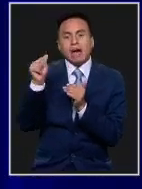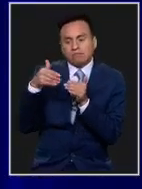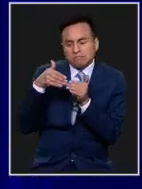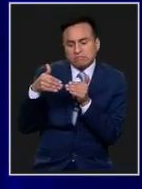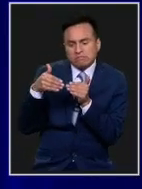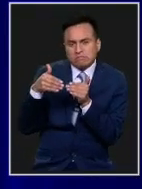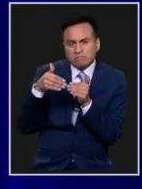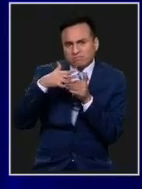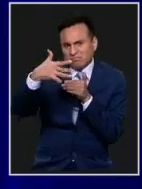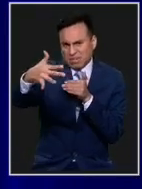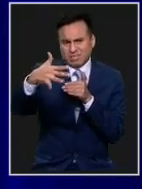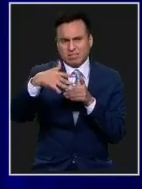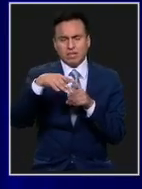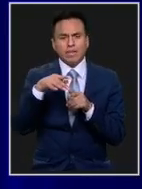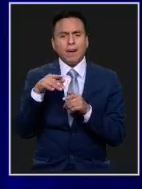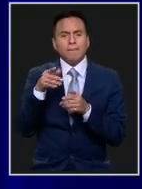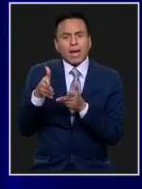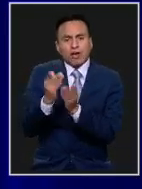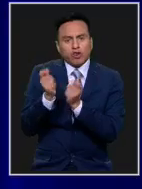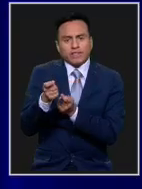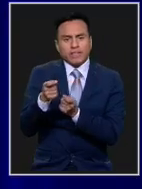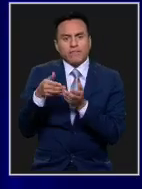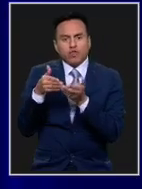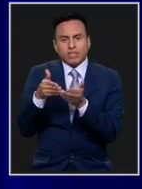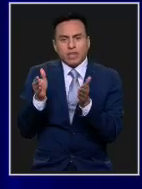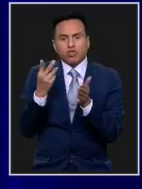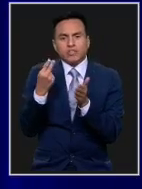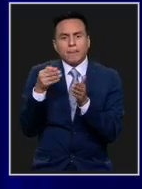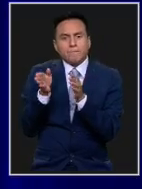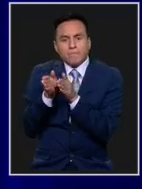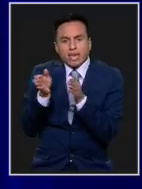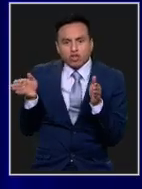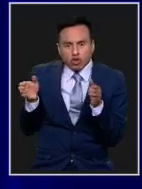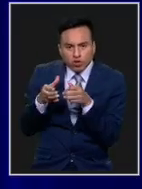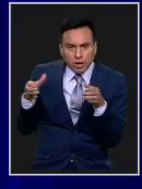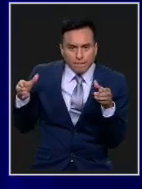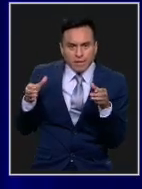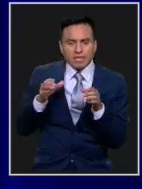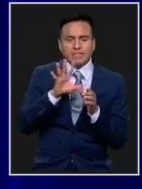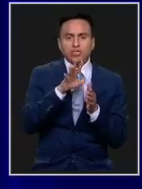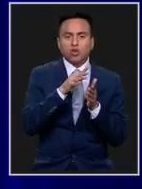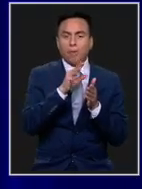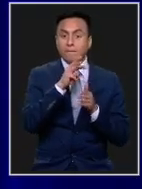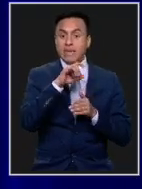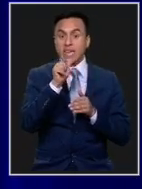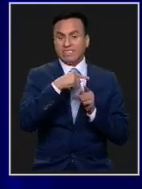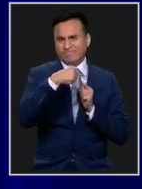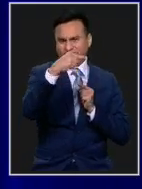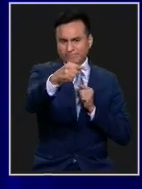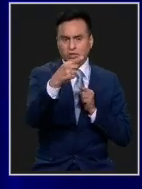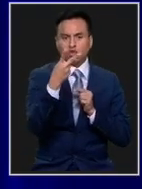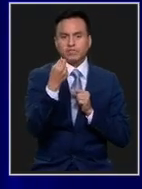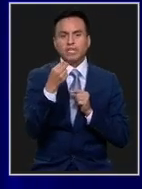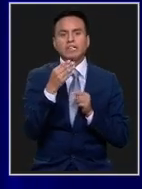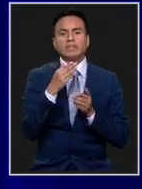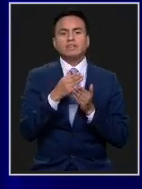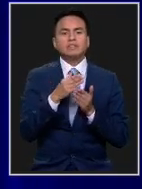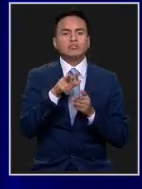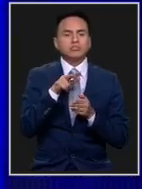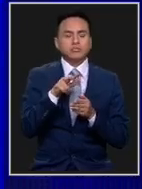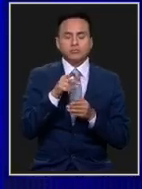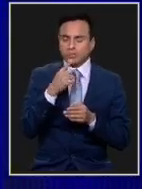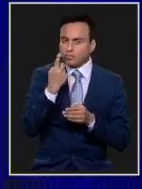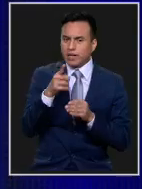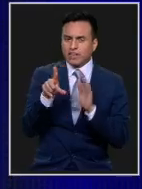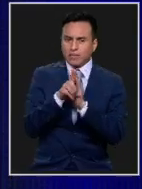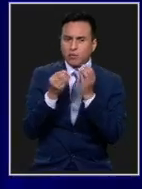una milla a Los Pescadores que tienen bote de menos de 12 m de alora y 5 millas a los que tenían entre 12 y 18 usted encuentra que